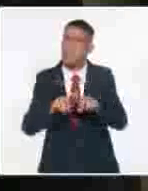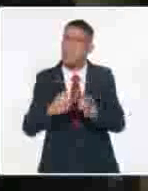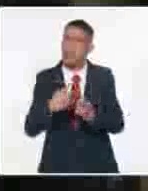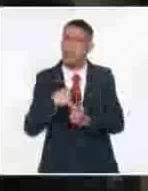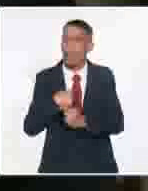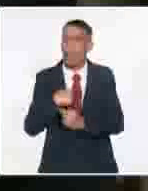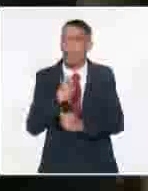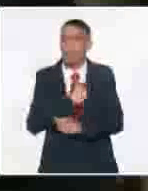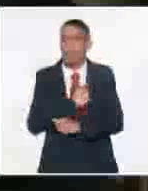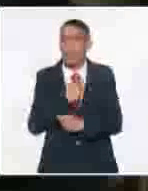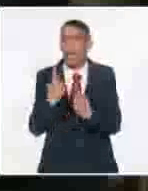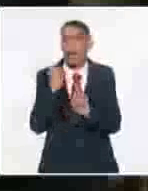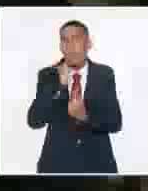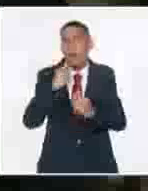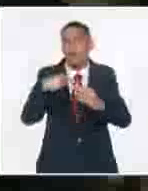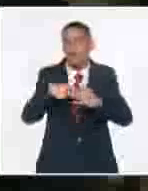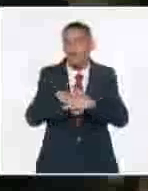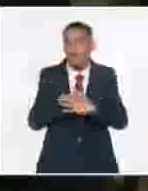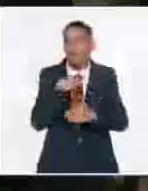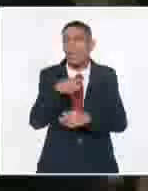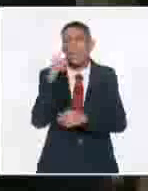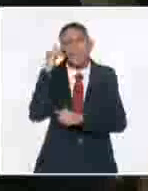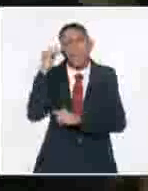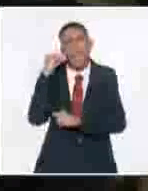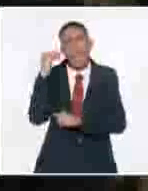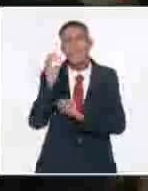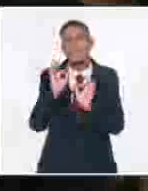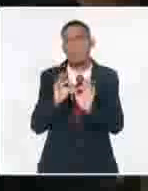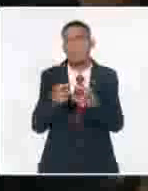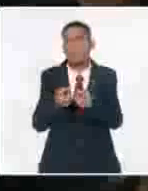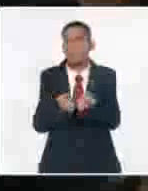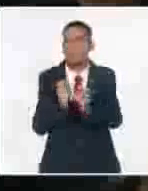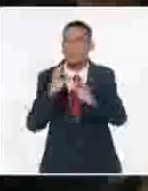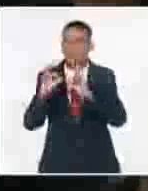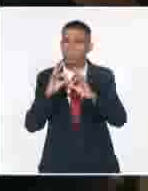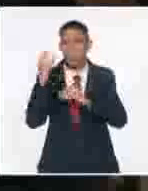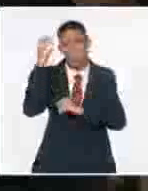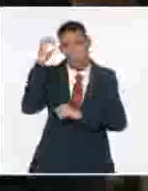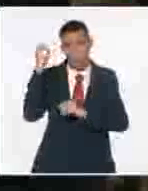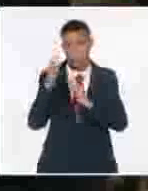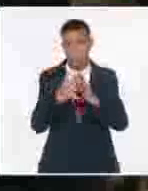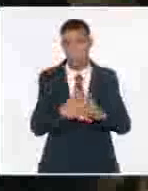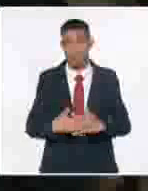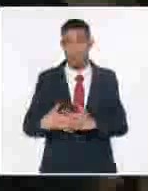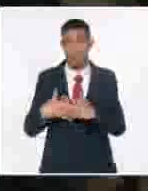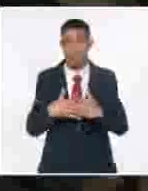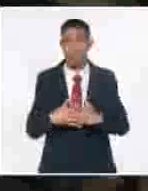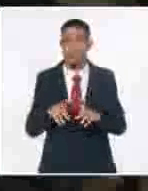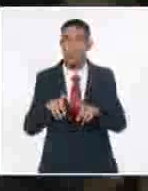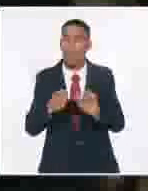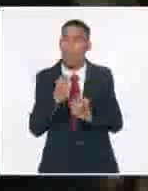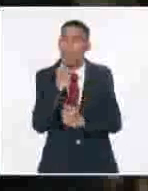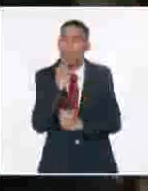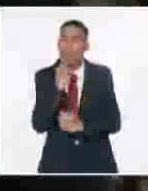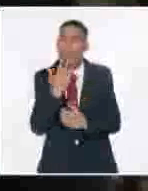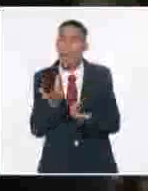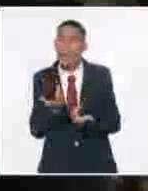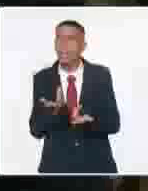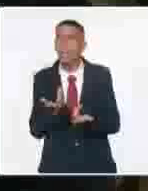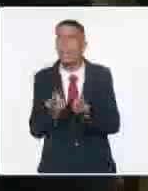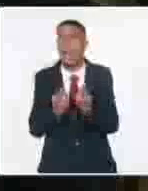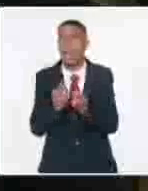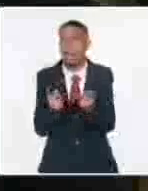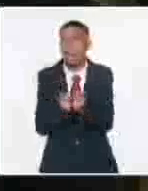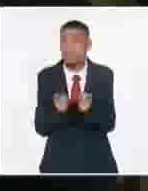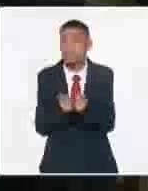nos dijera sus consideraciones a partir del veto en el Consejo de Seguridad del Gobierno de Estados Unidos. ¿Cuál podría ser a corto plazo una